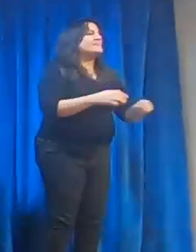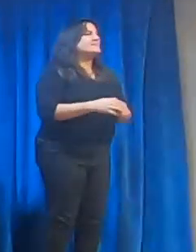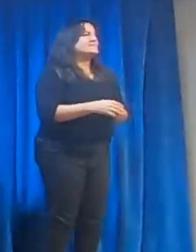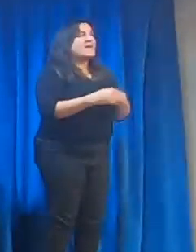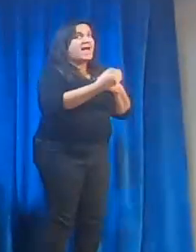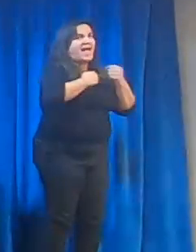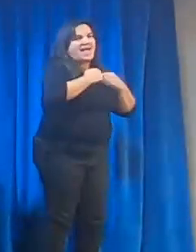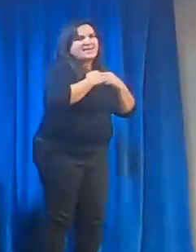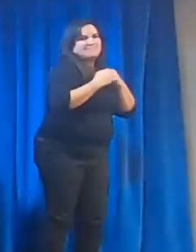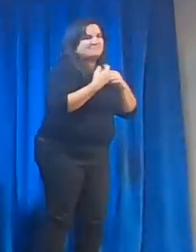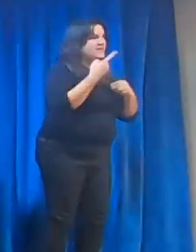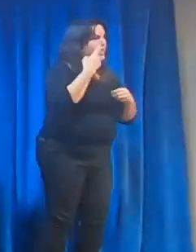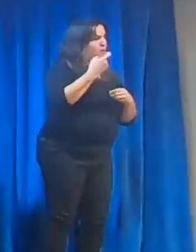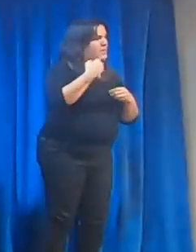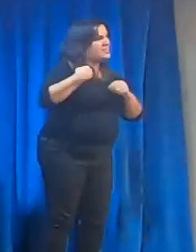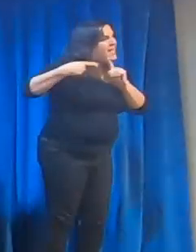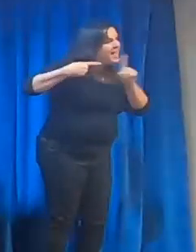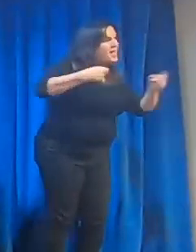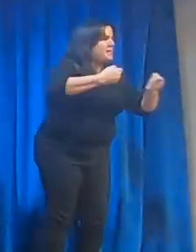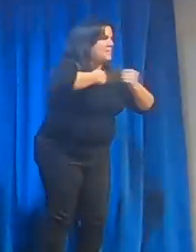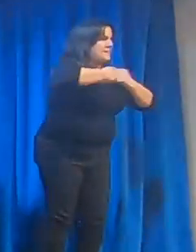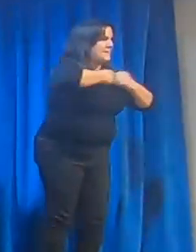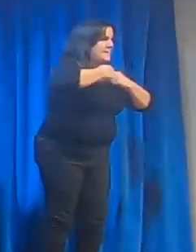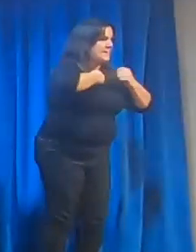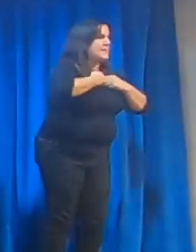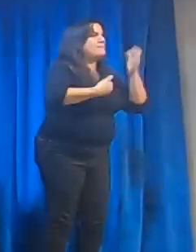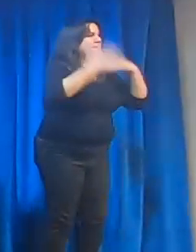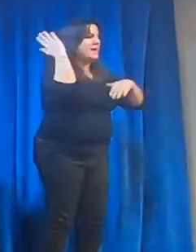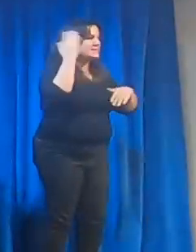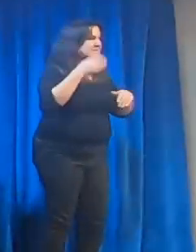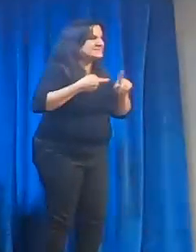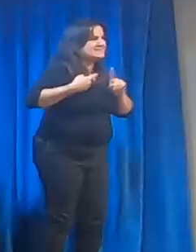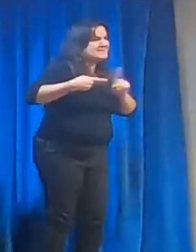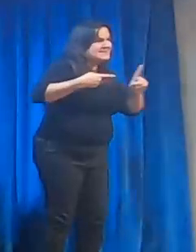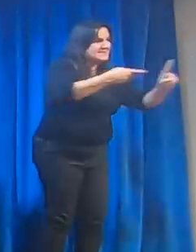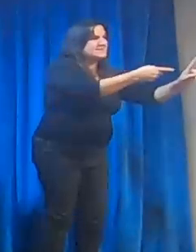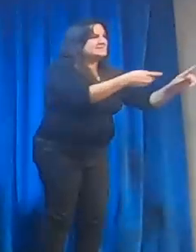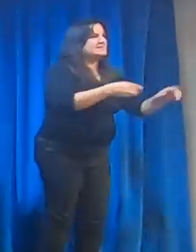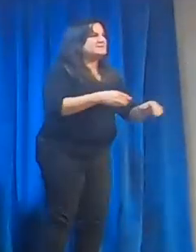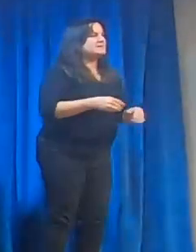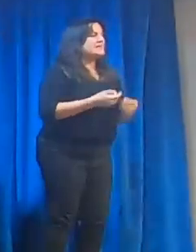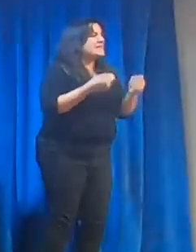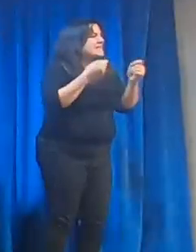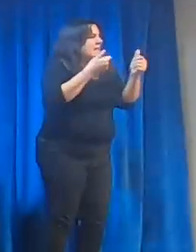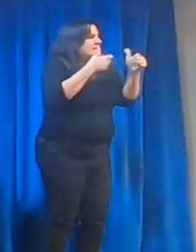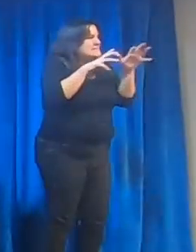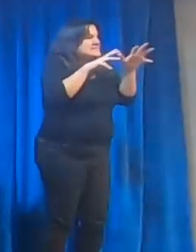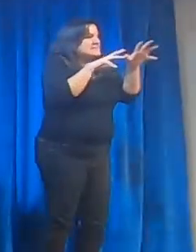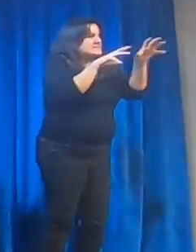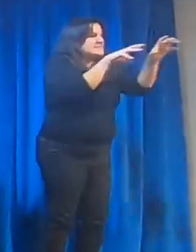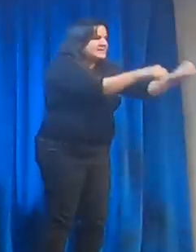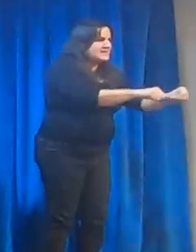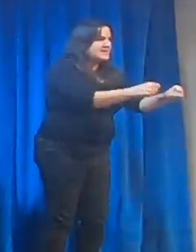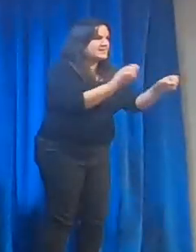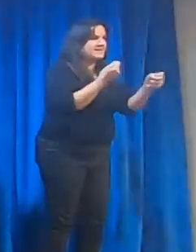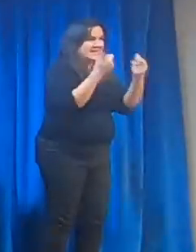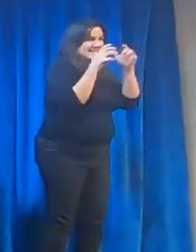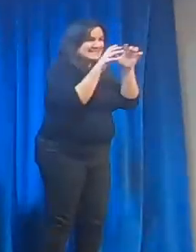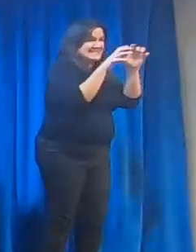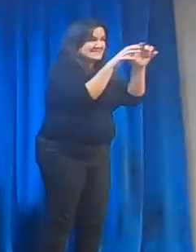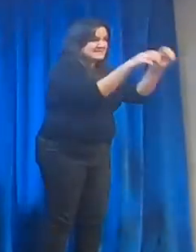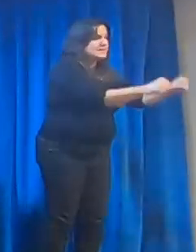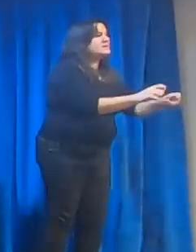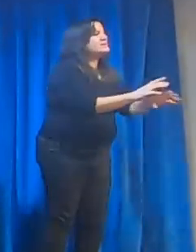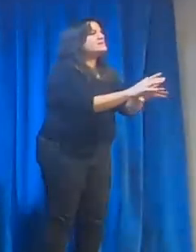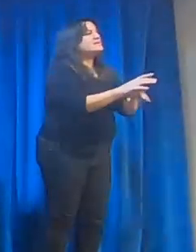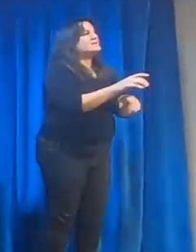empieza a correr más. La chica o el chico que está atrás empieza a correr cada vez más. Hay un momento que está casi por alcanzarlo, está por llegar. Y